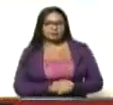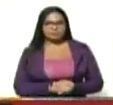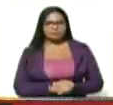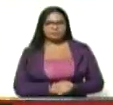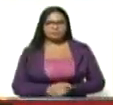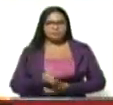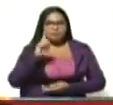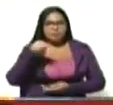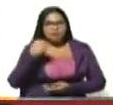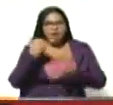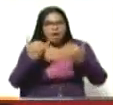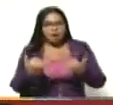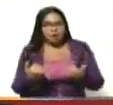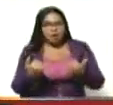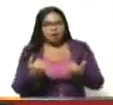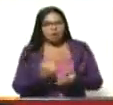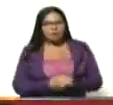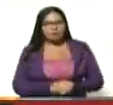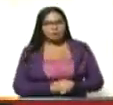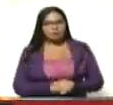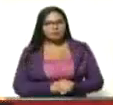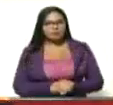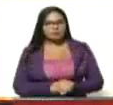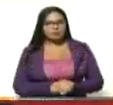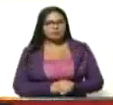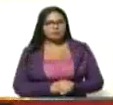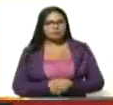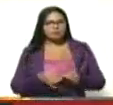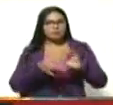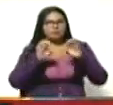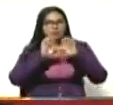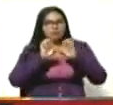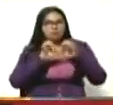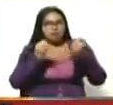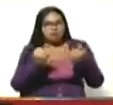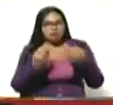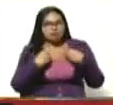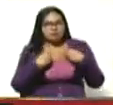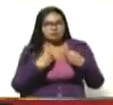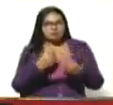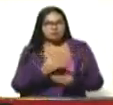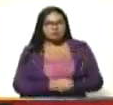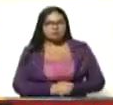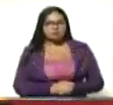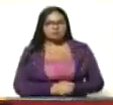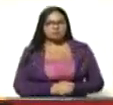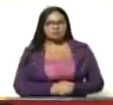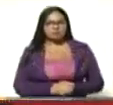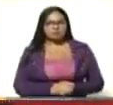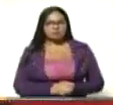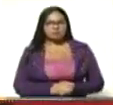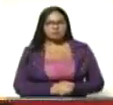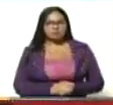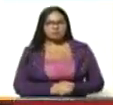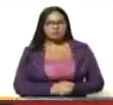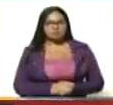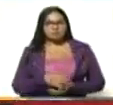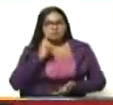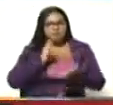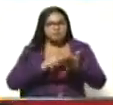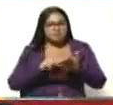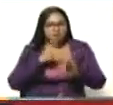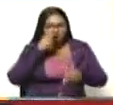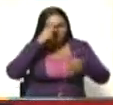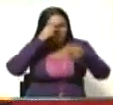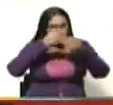Incluso desde ahora y con las medios de comunicación estoy lista Realmente me siento